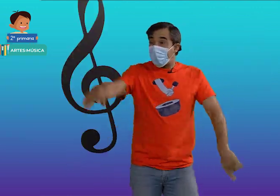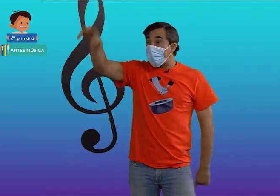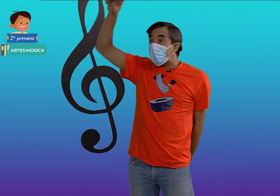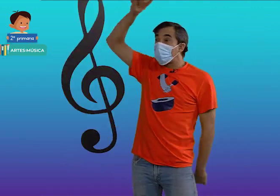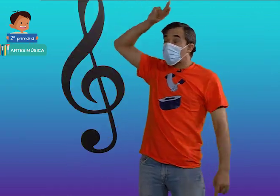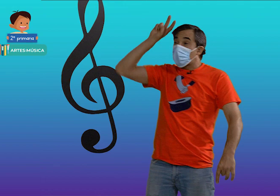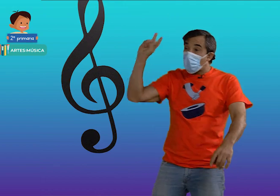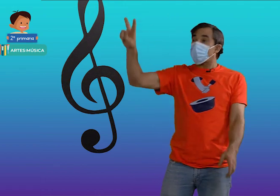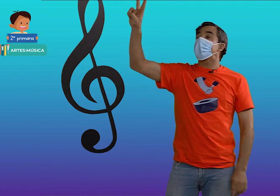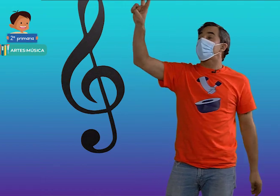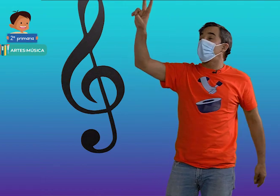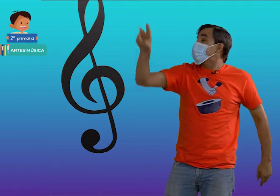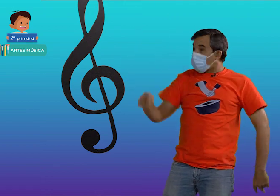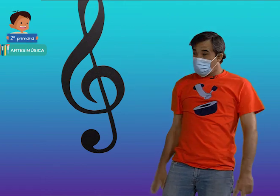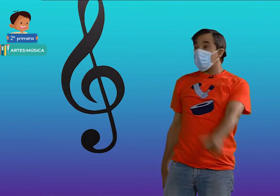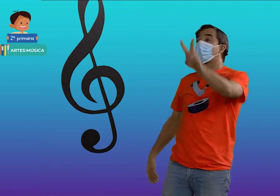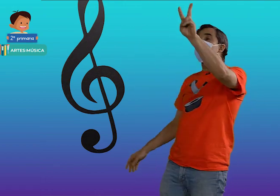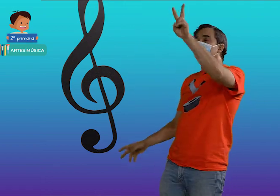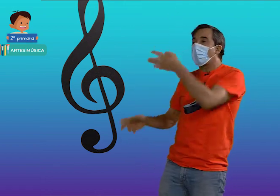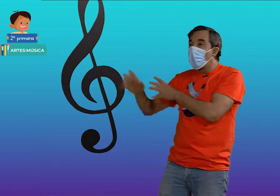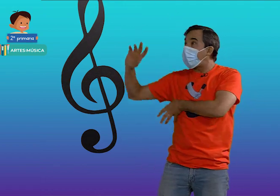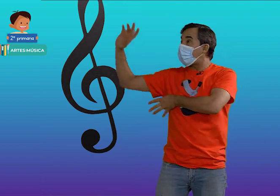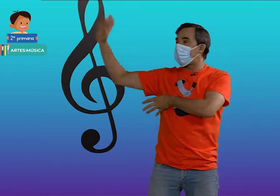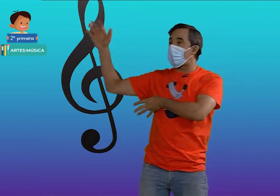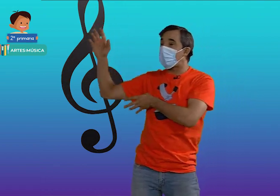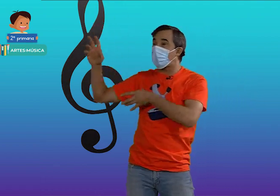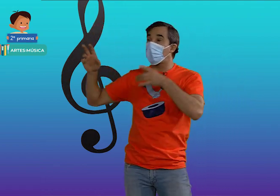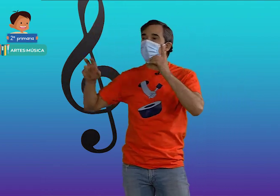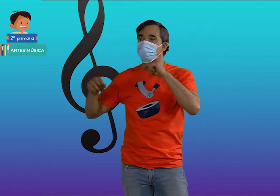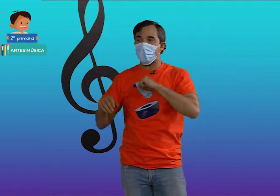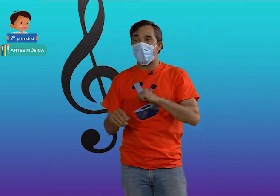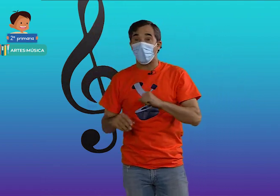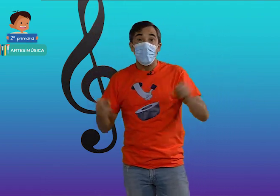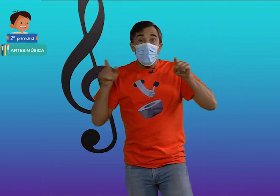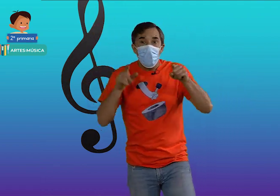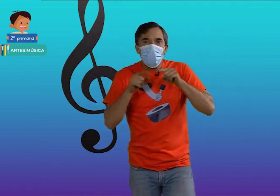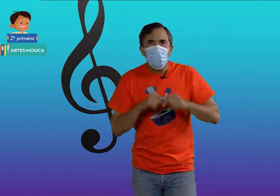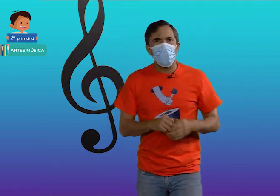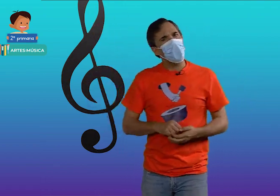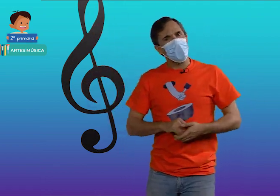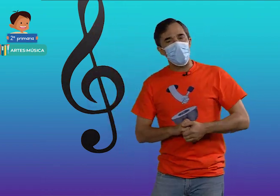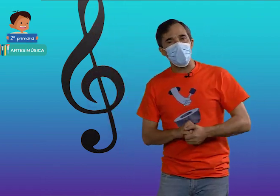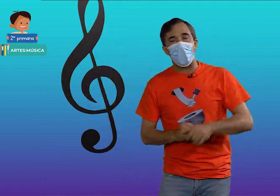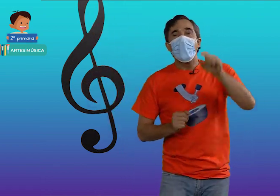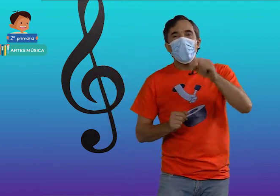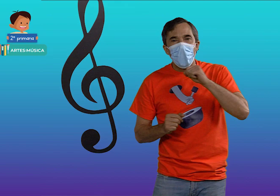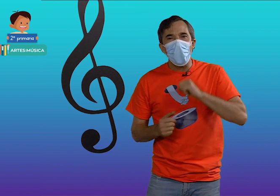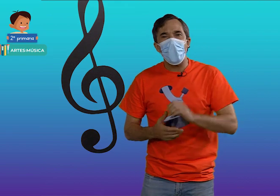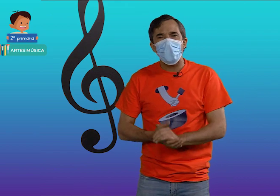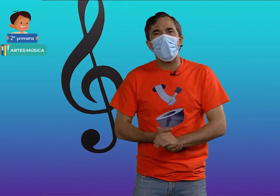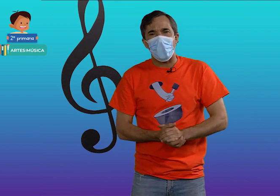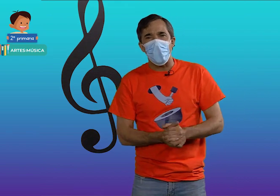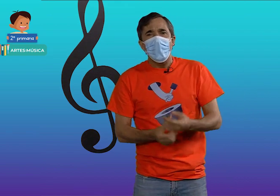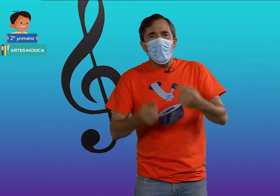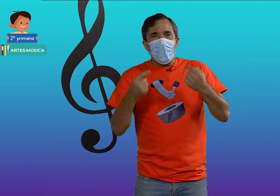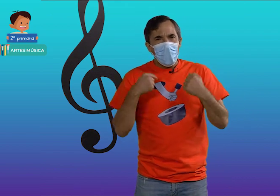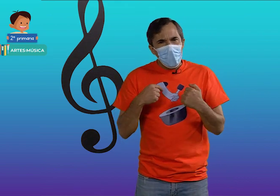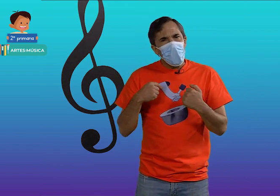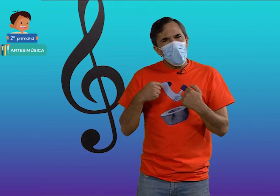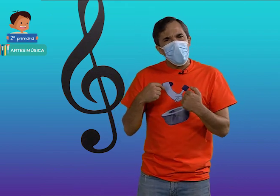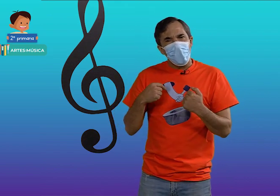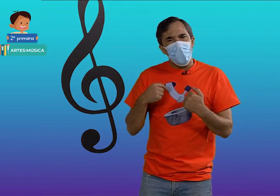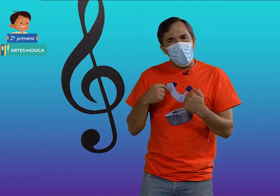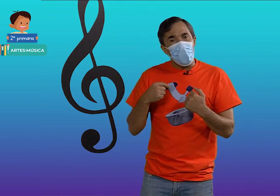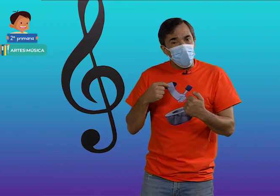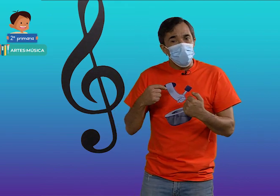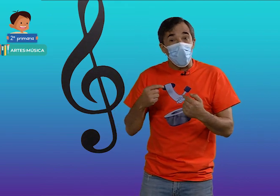¡Qué padre! Ya tenemos dos canciones con dos pulsos. Uno hará más rápido y otro es más lento. Vamos a ir con una tercera. Pero ahora, ¿qué creen?